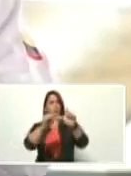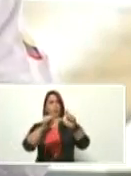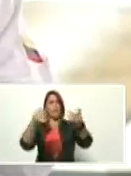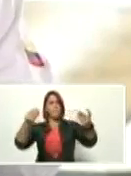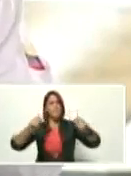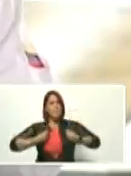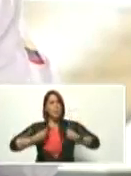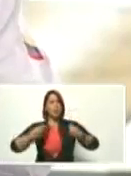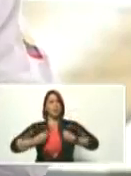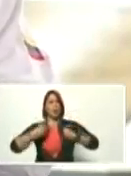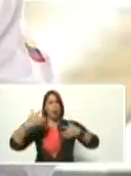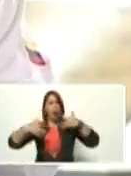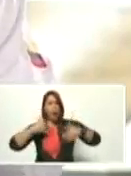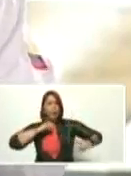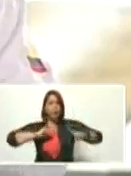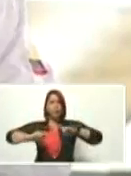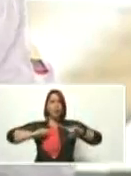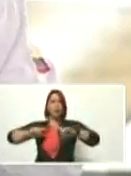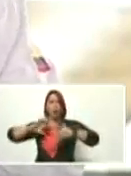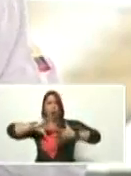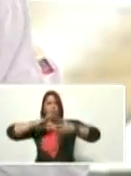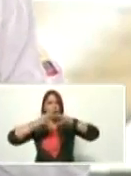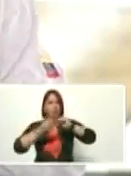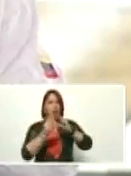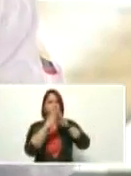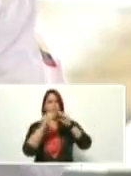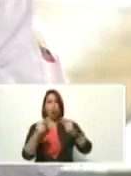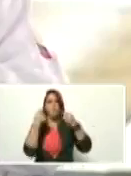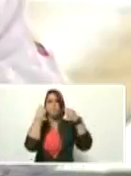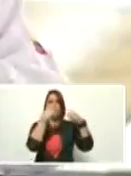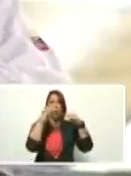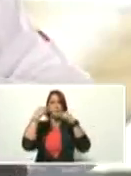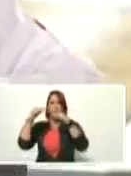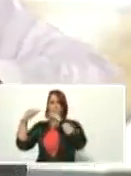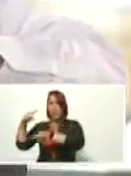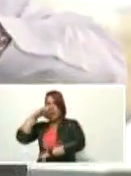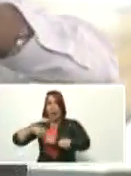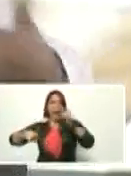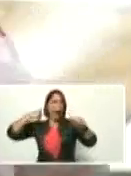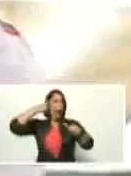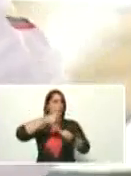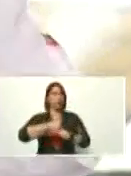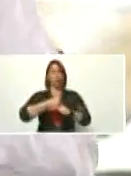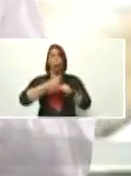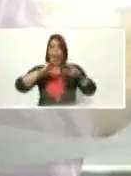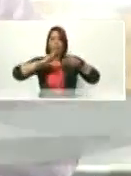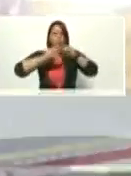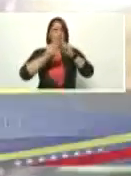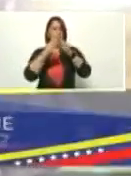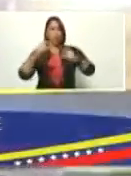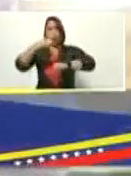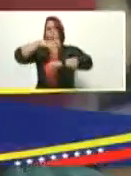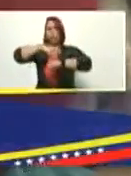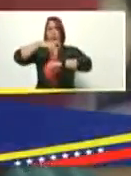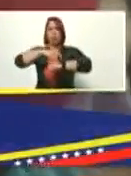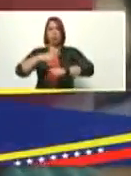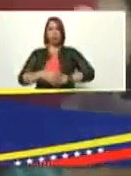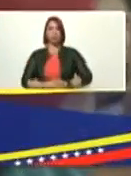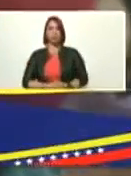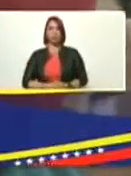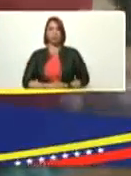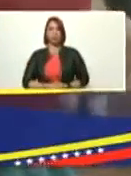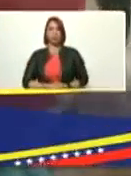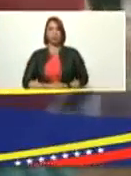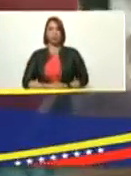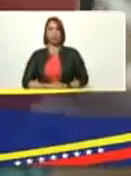vivos, activos, adaptados a todas las épocas, adaptados a todos los tiempos.